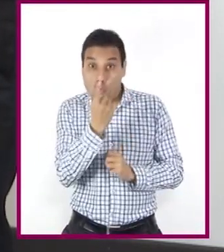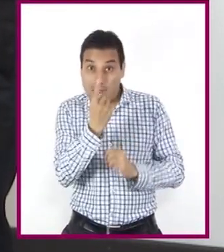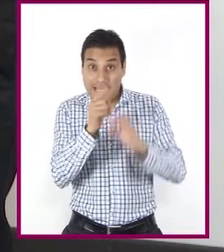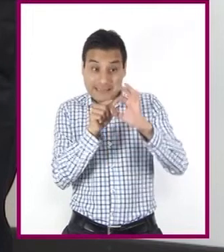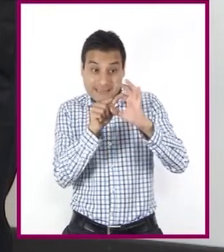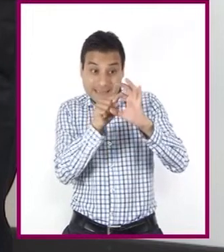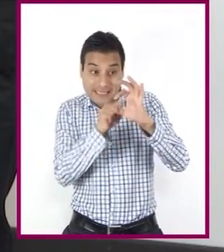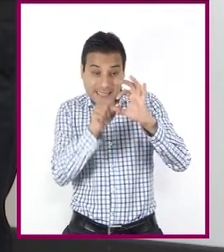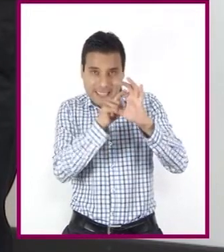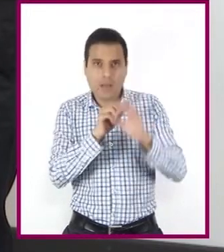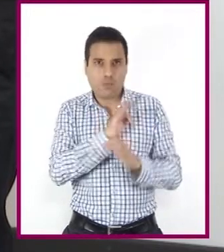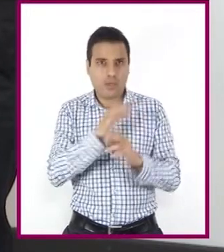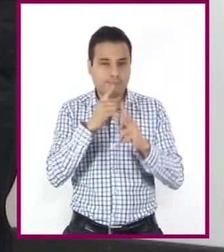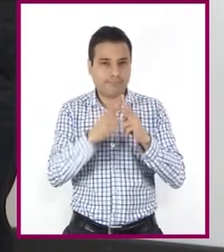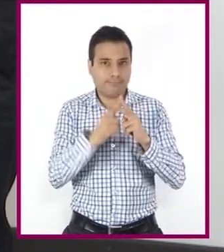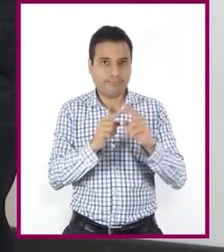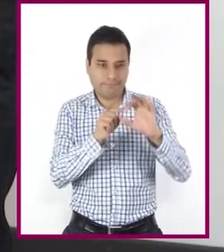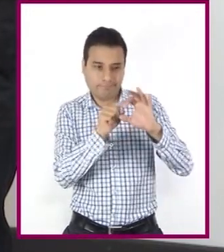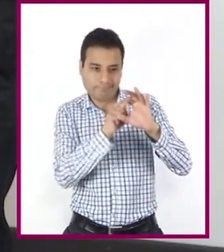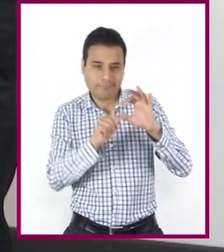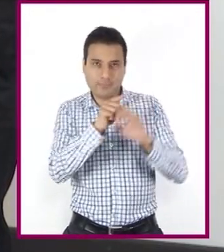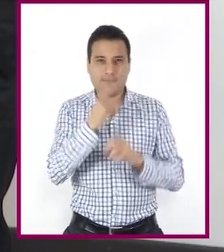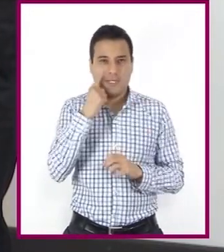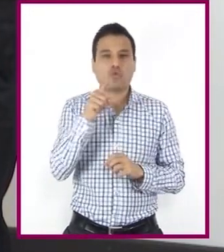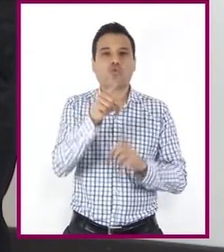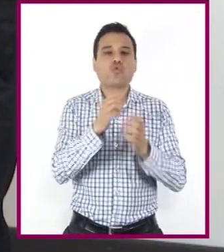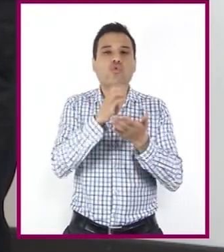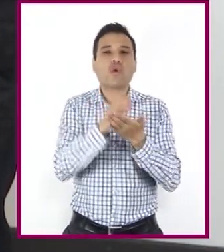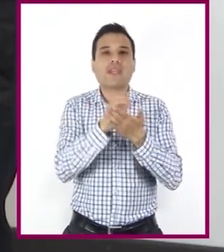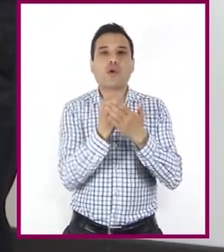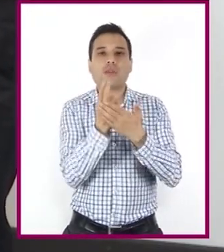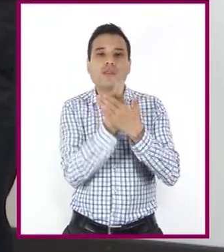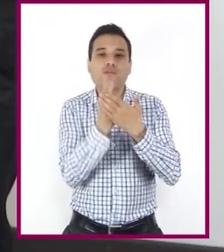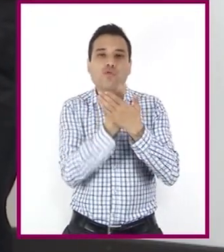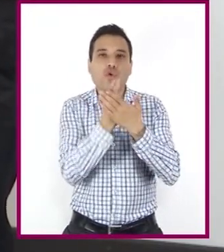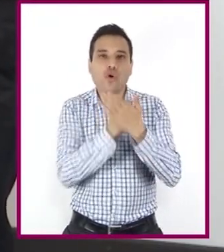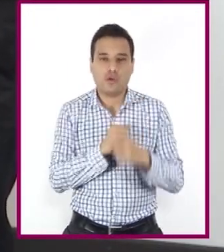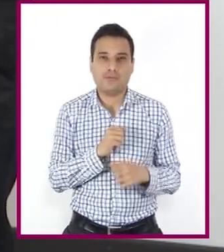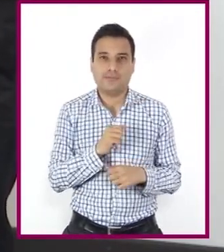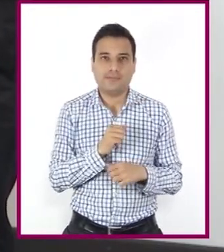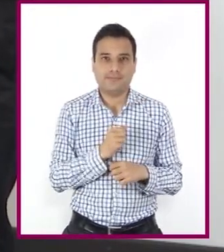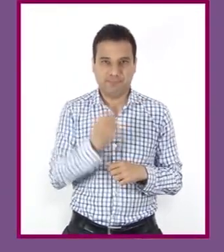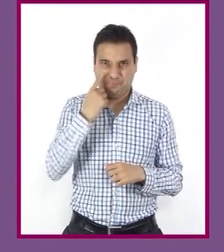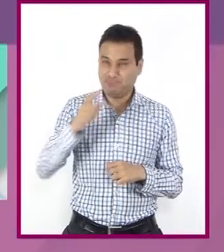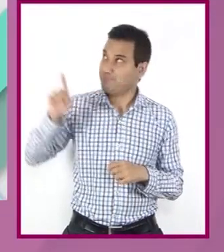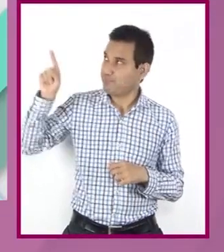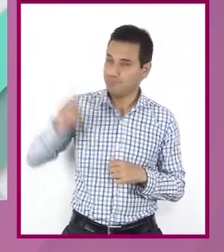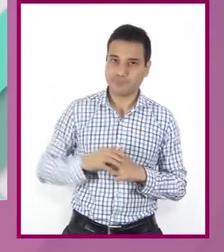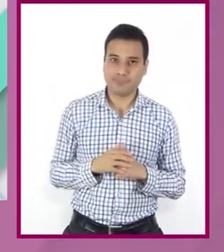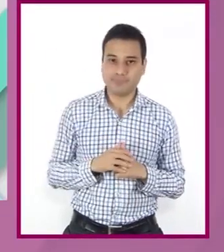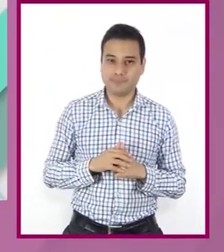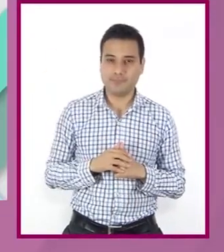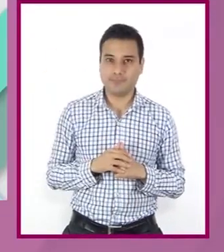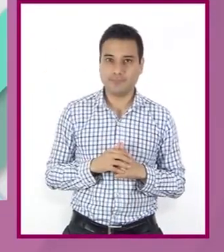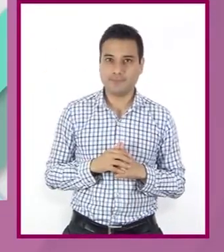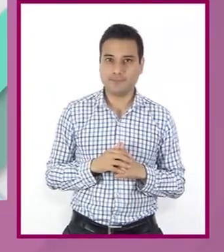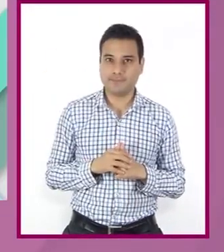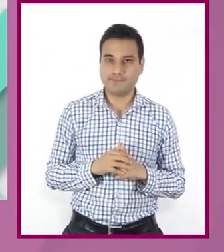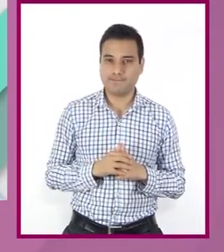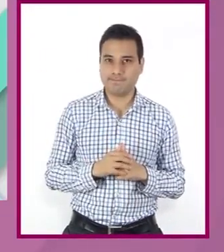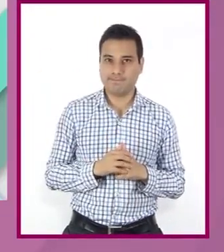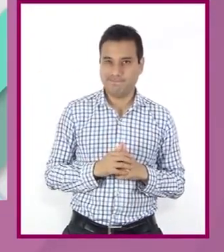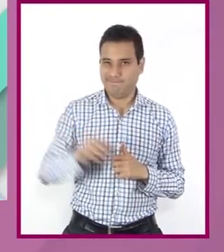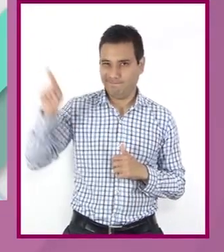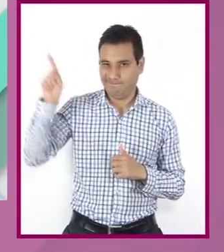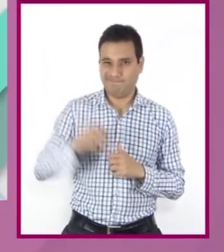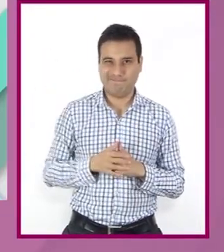les sugerimos a alumnas y alumnos dibujar en su cuaderno o en una hoja reutilizable la siguiente imagen. En la imagen pueden